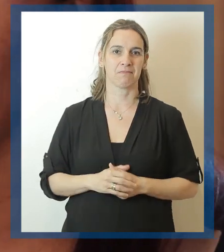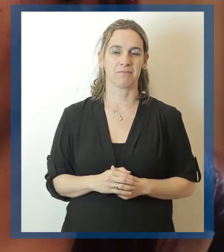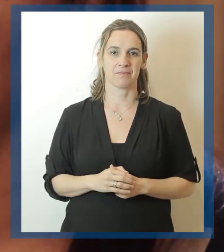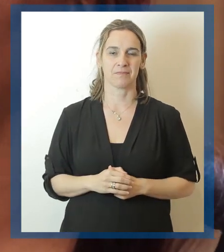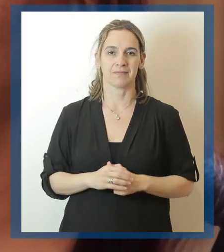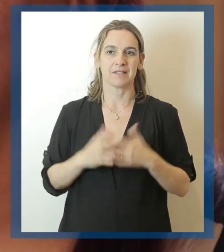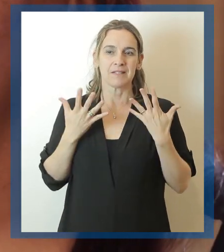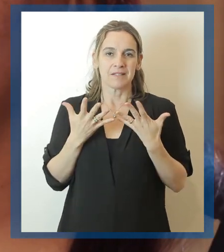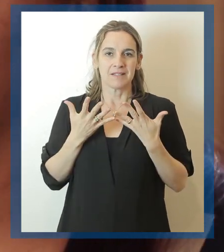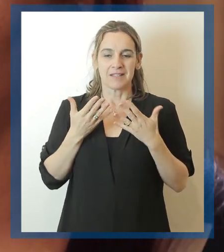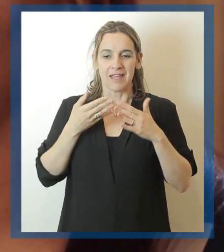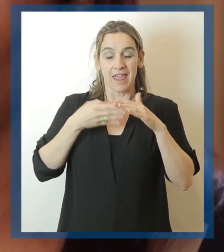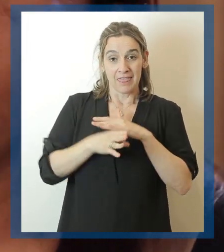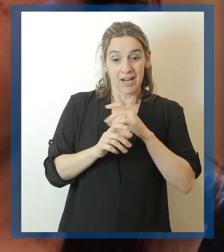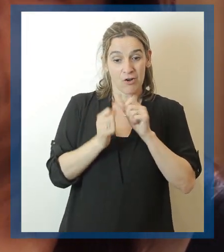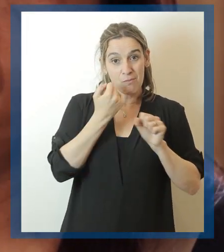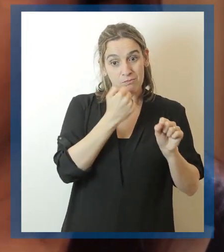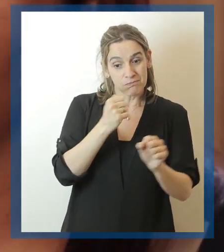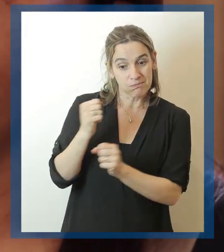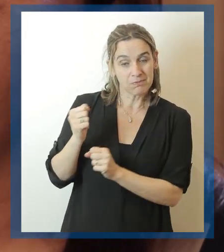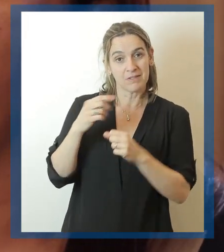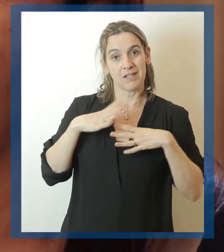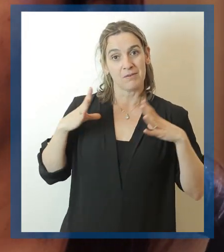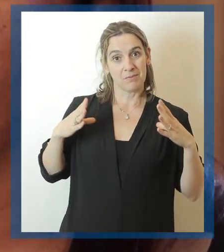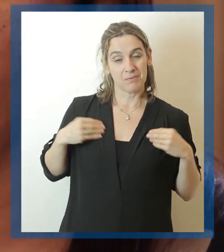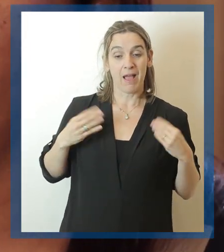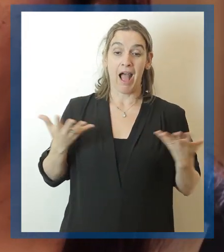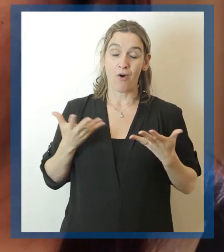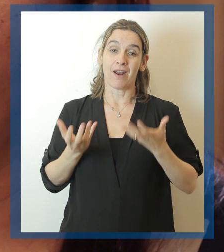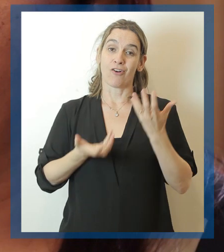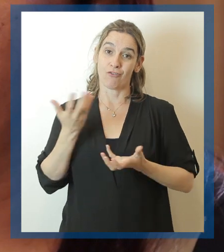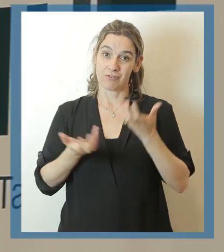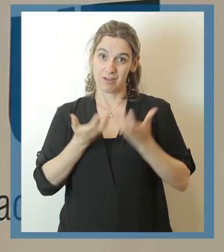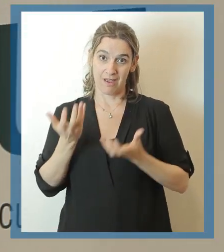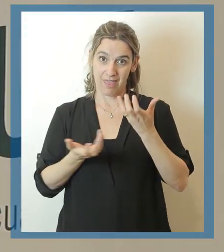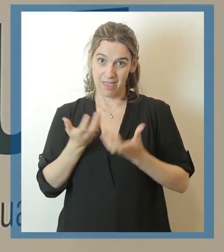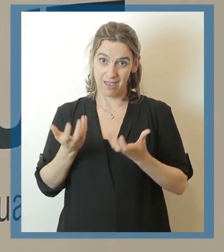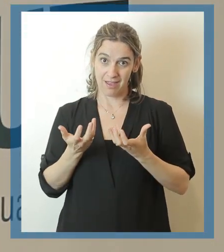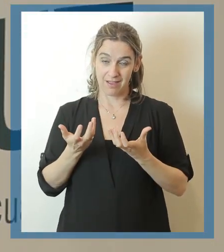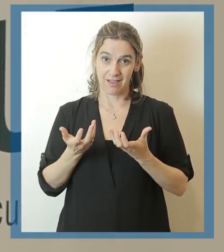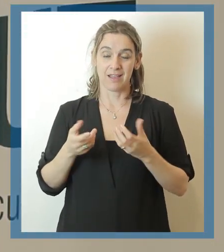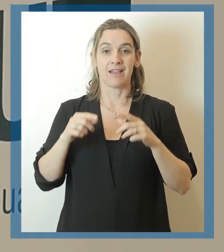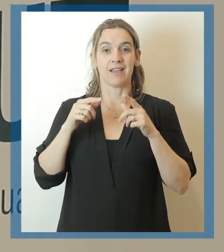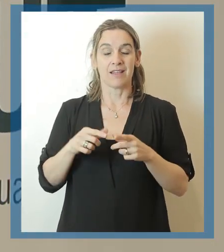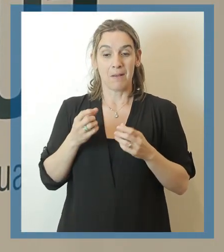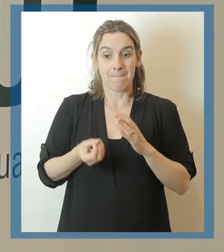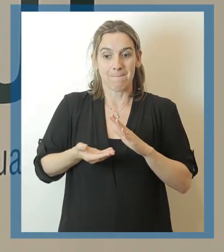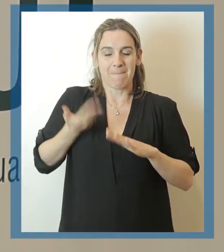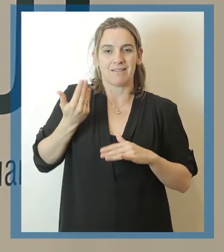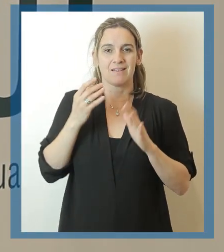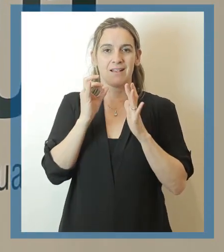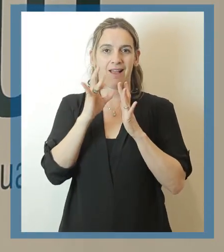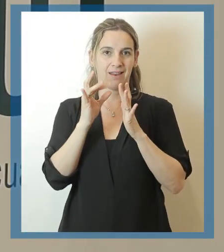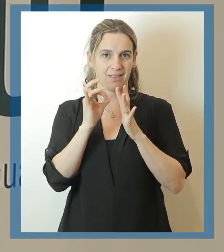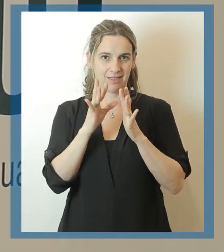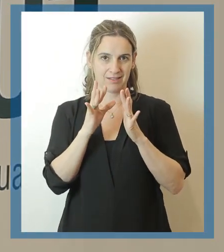para mis hijos. Gracias a Dios me va todo bien. Entré como limpiadora en la escuela, ahora estoy